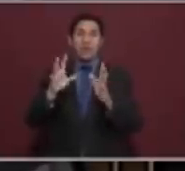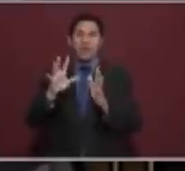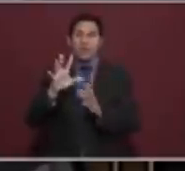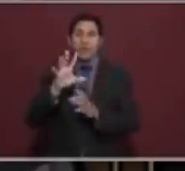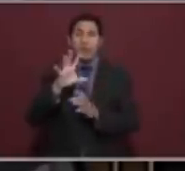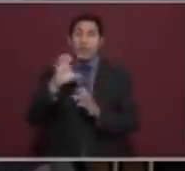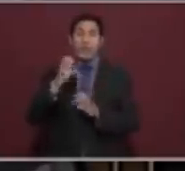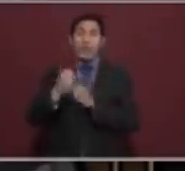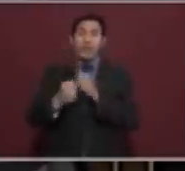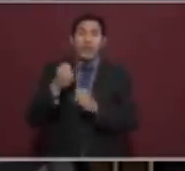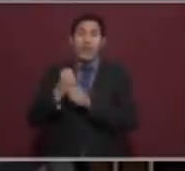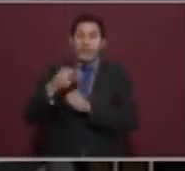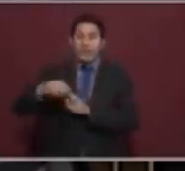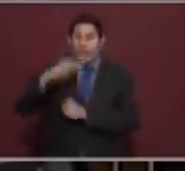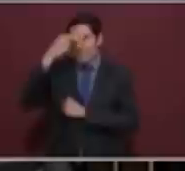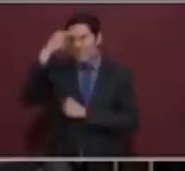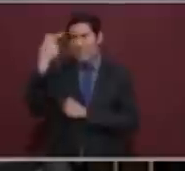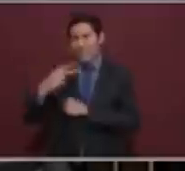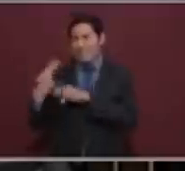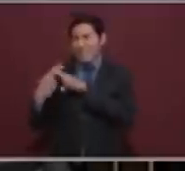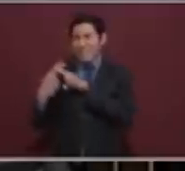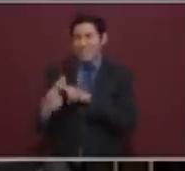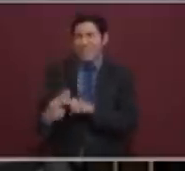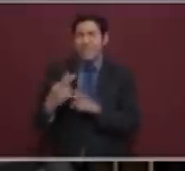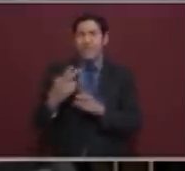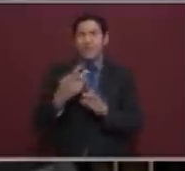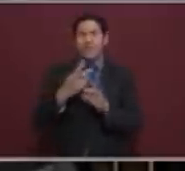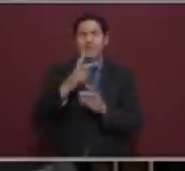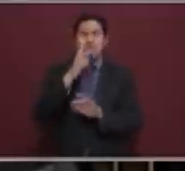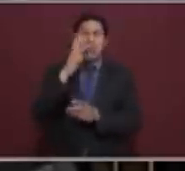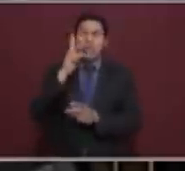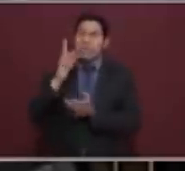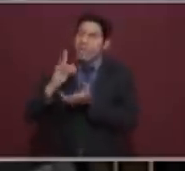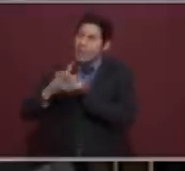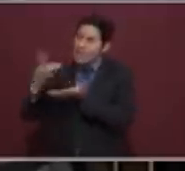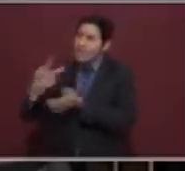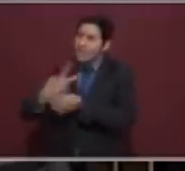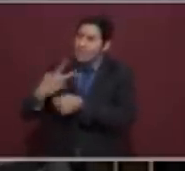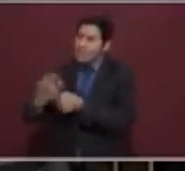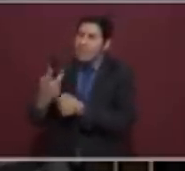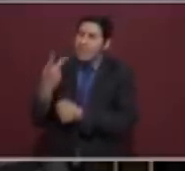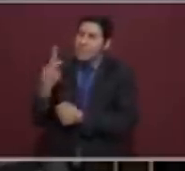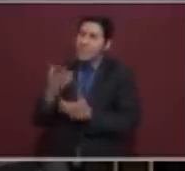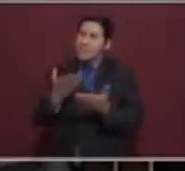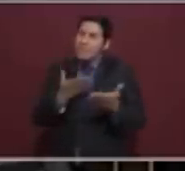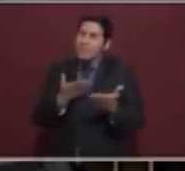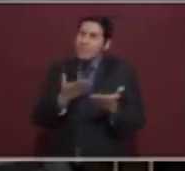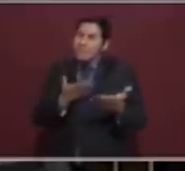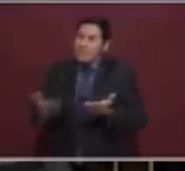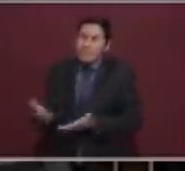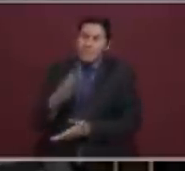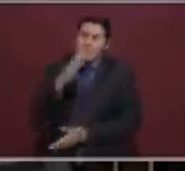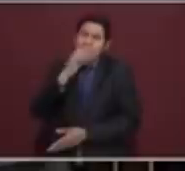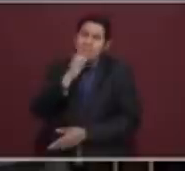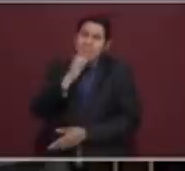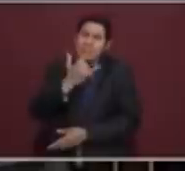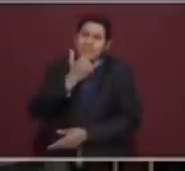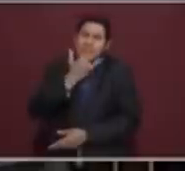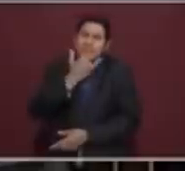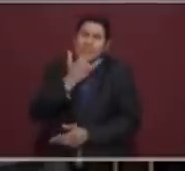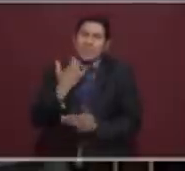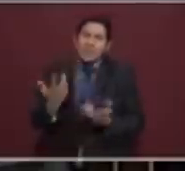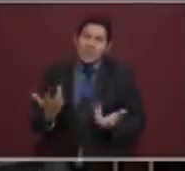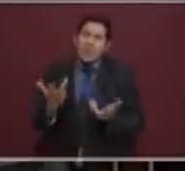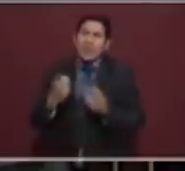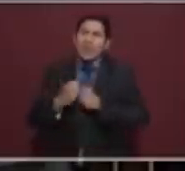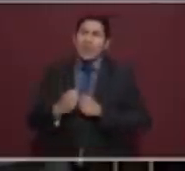años en méxico pero que no podrá venir que él ya ha venido a méxico es decir está pues de alguna manera señalando que no